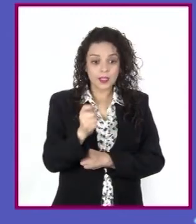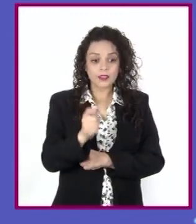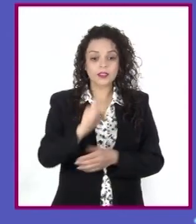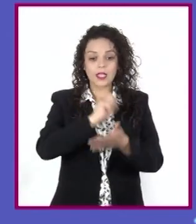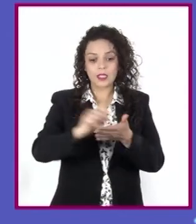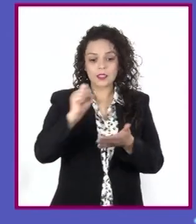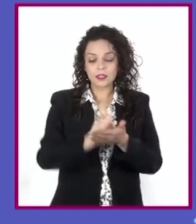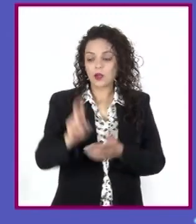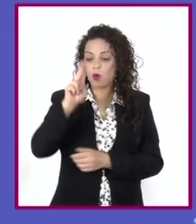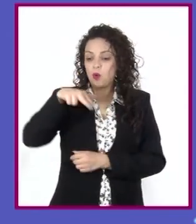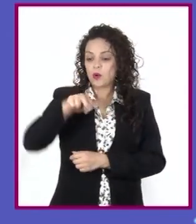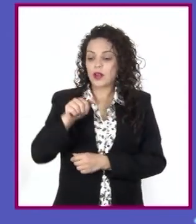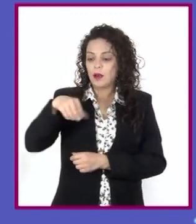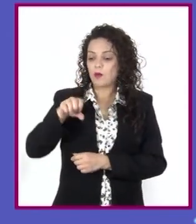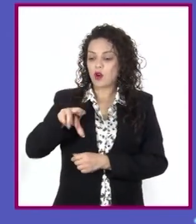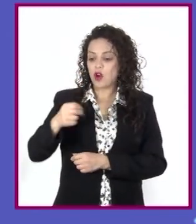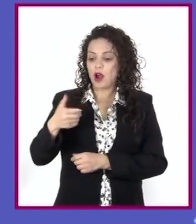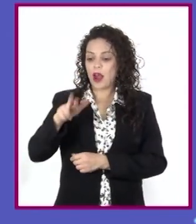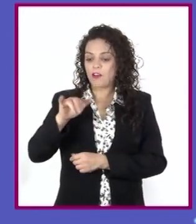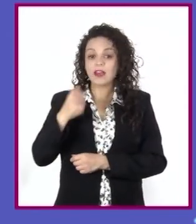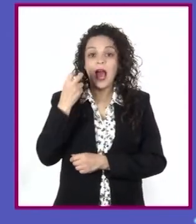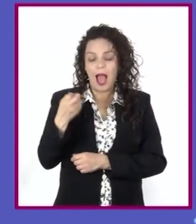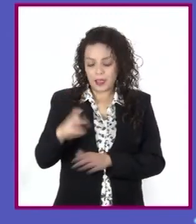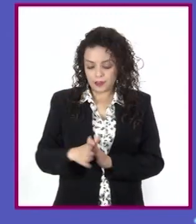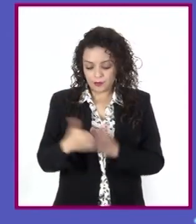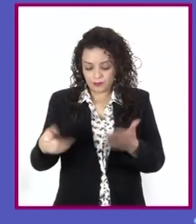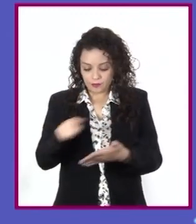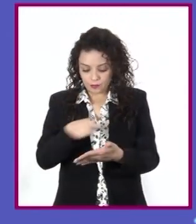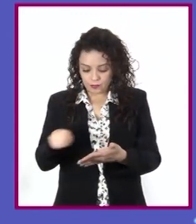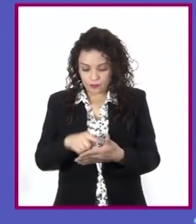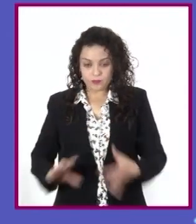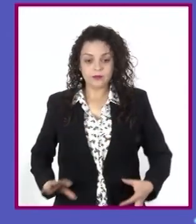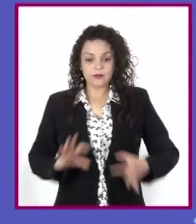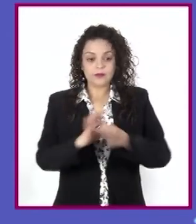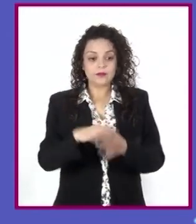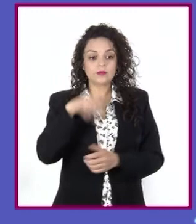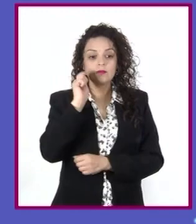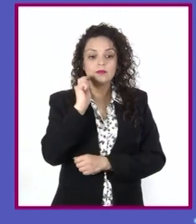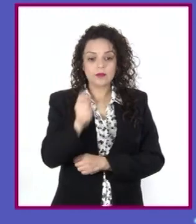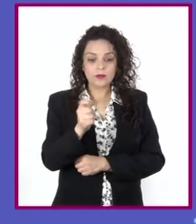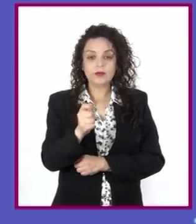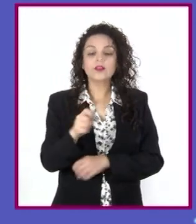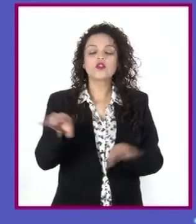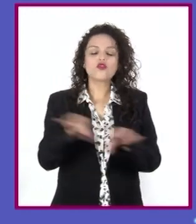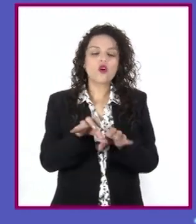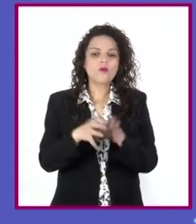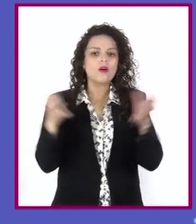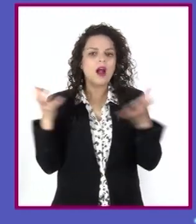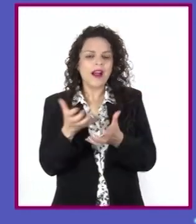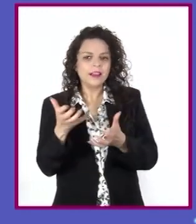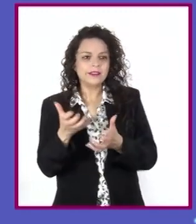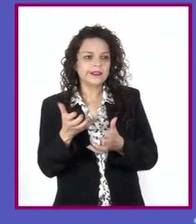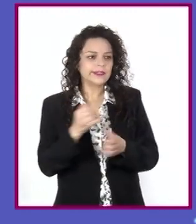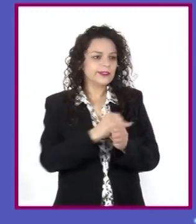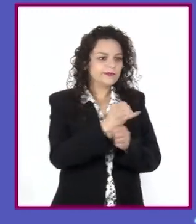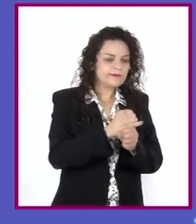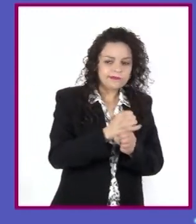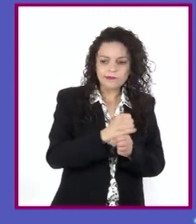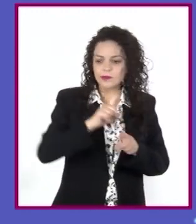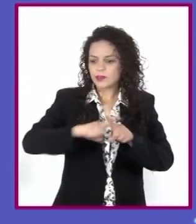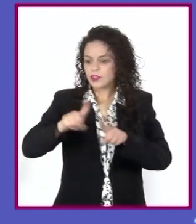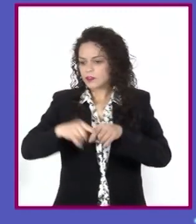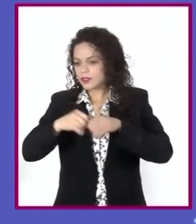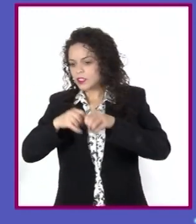una monografía, en específico la sección dedicada a trabajar cómo consultar y citar diversos tipos de